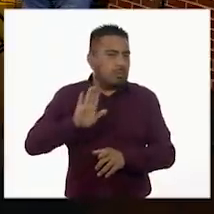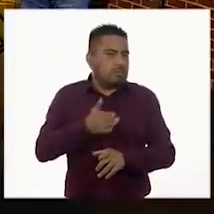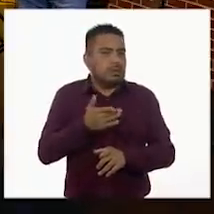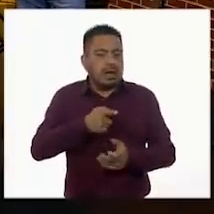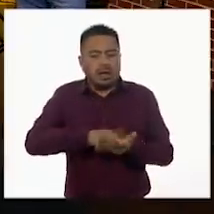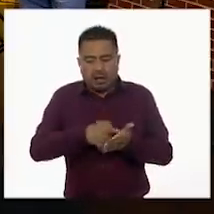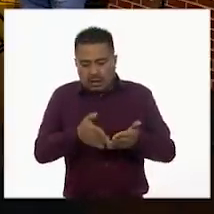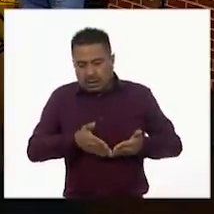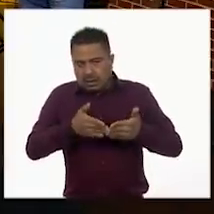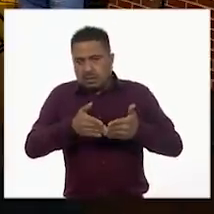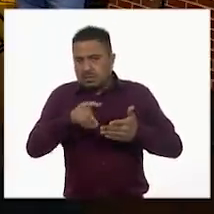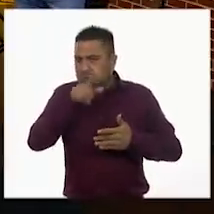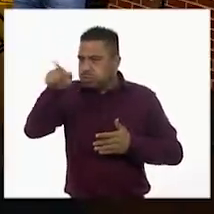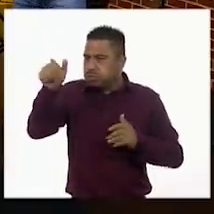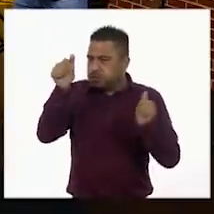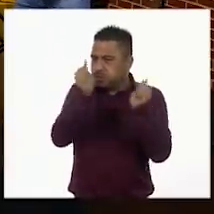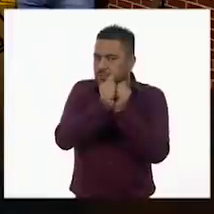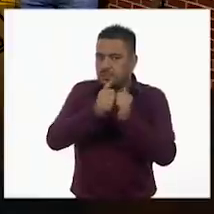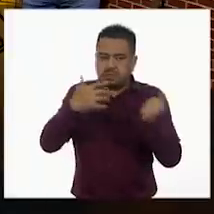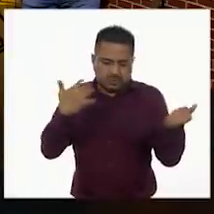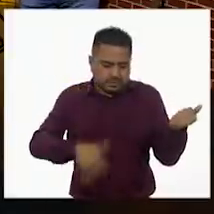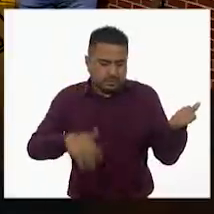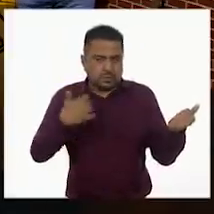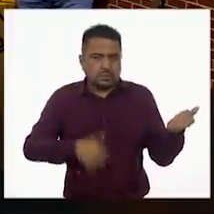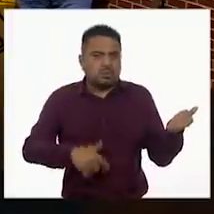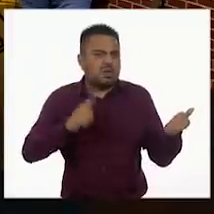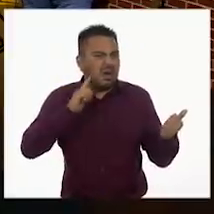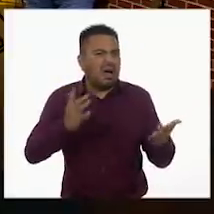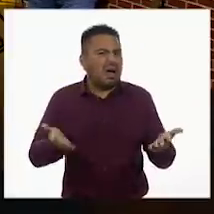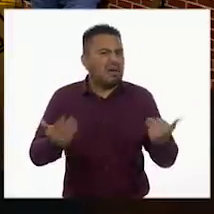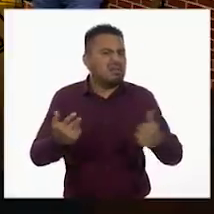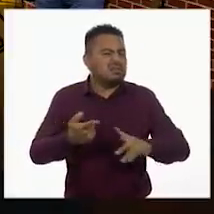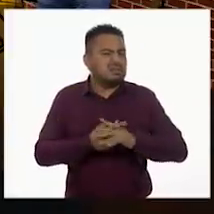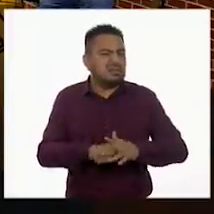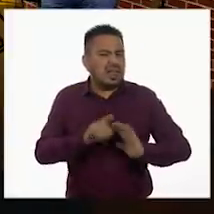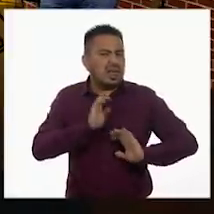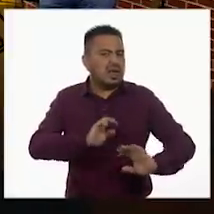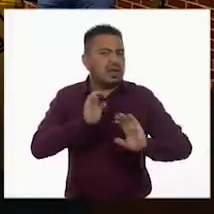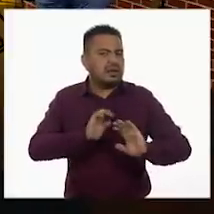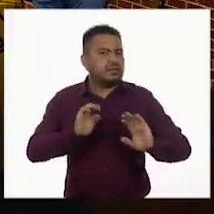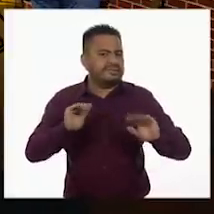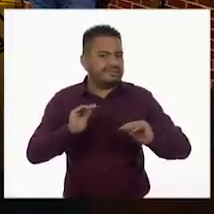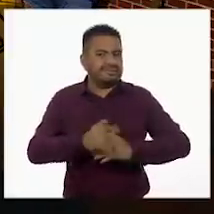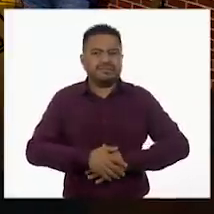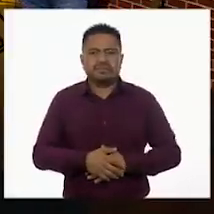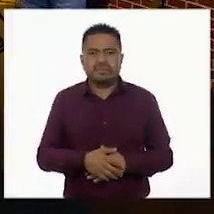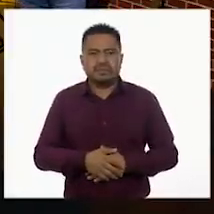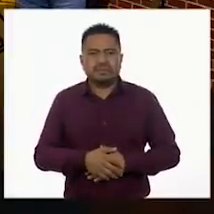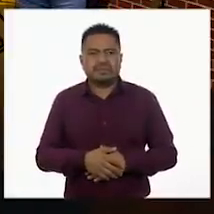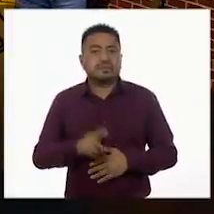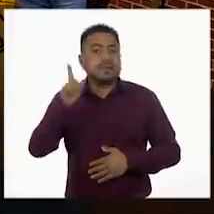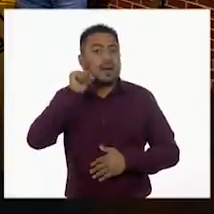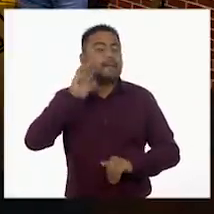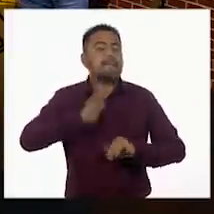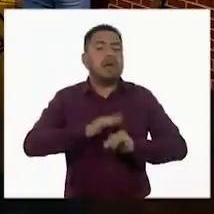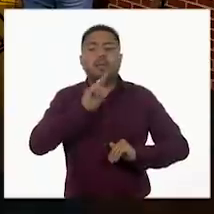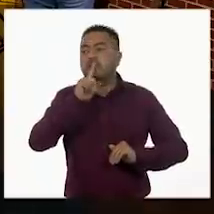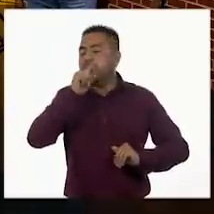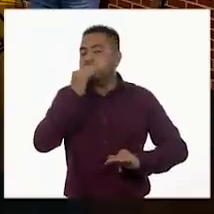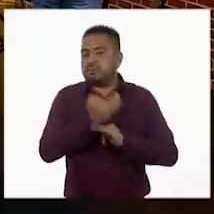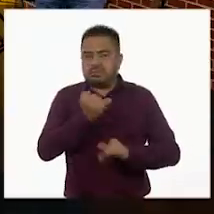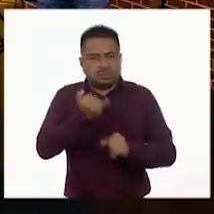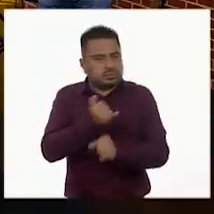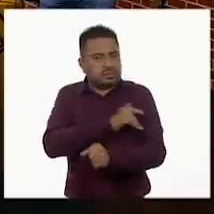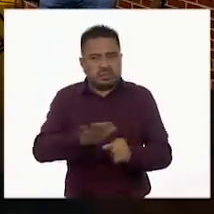pato de barco, y tú con la guitarra. Pues órale, vamos a echar una cancioncita de despedida. Mañana más, pero no mejor, porque